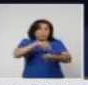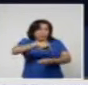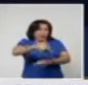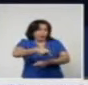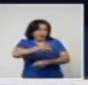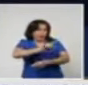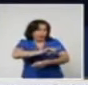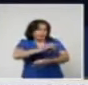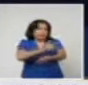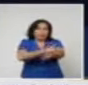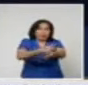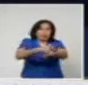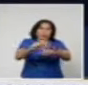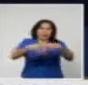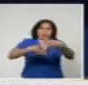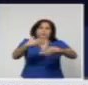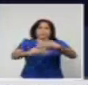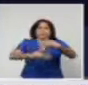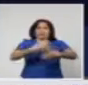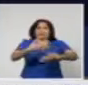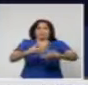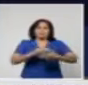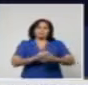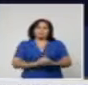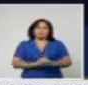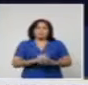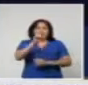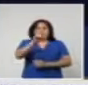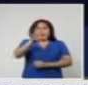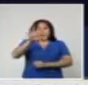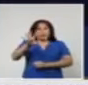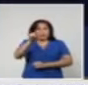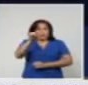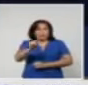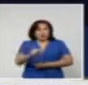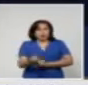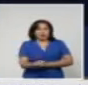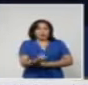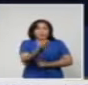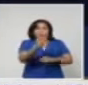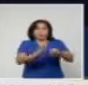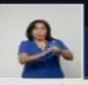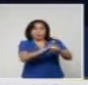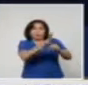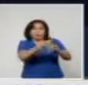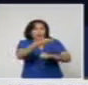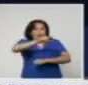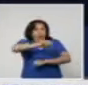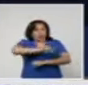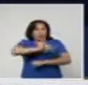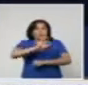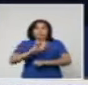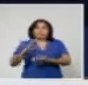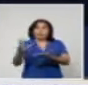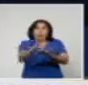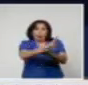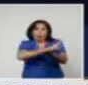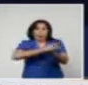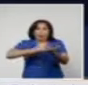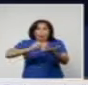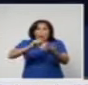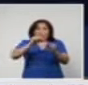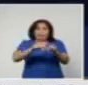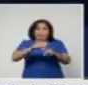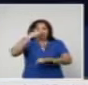en el día de ayer. Los 25 casos que se diagnosticaron ayer, todos son